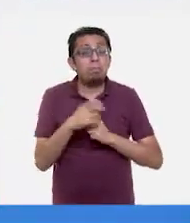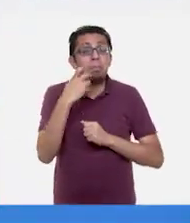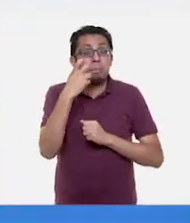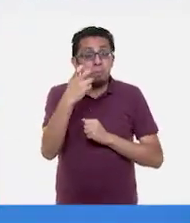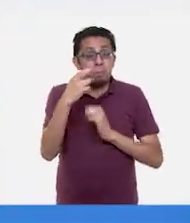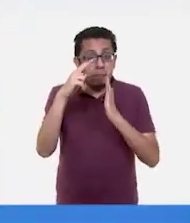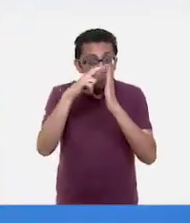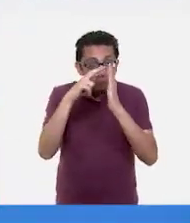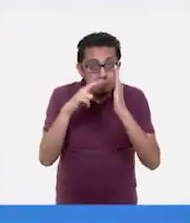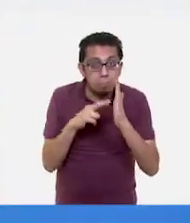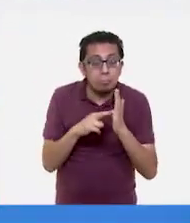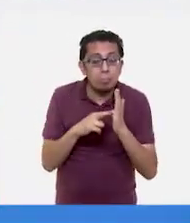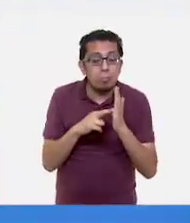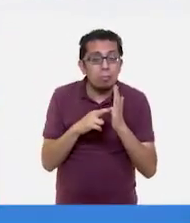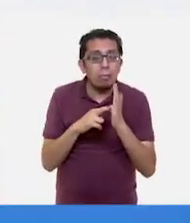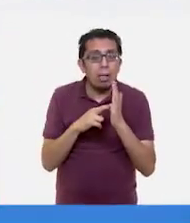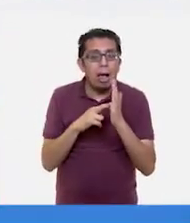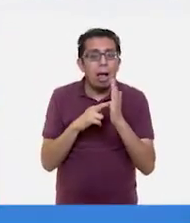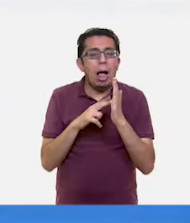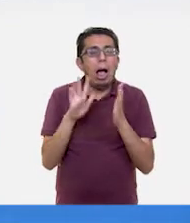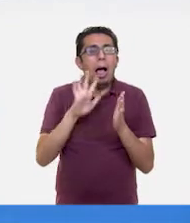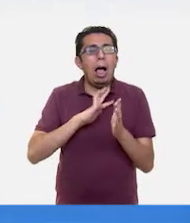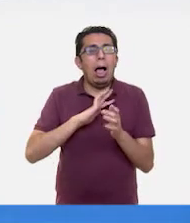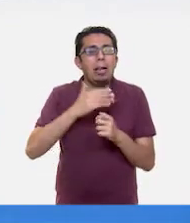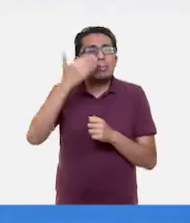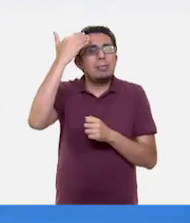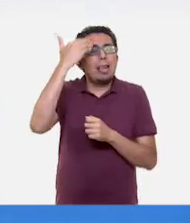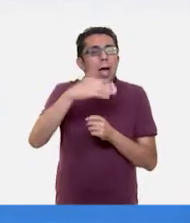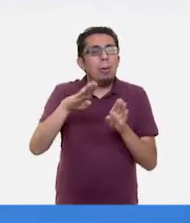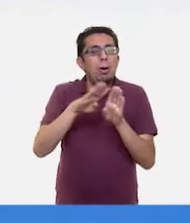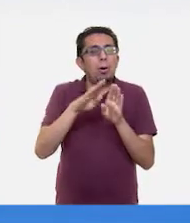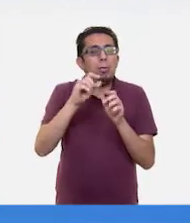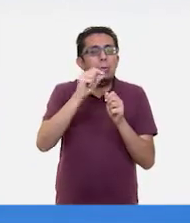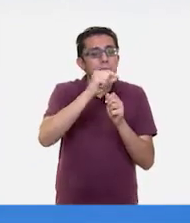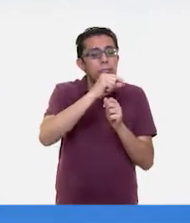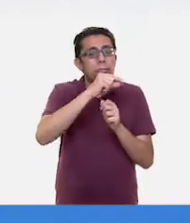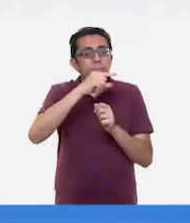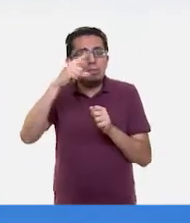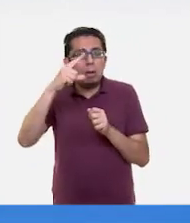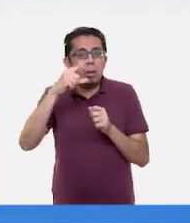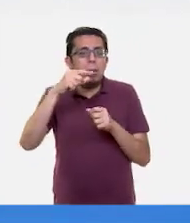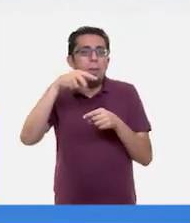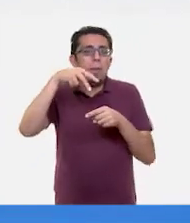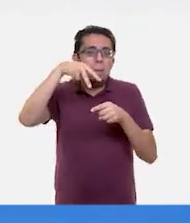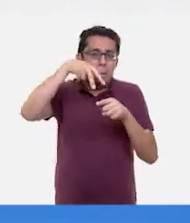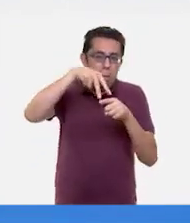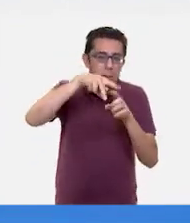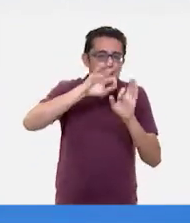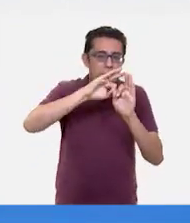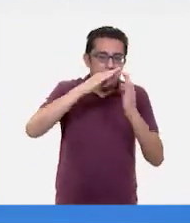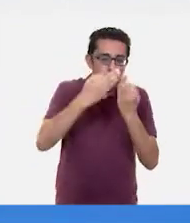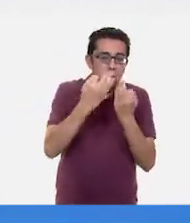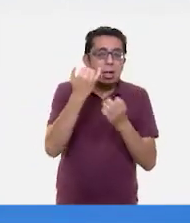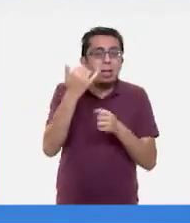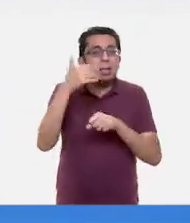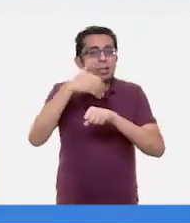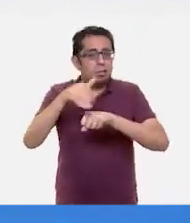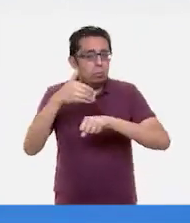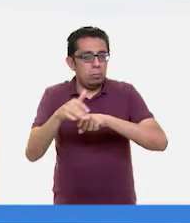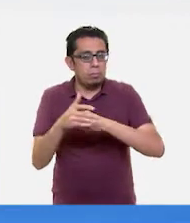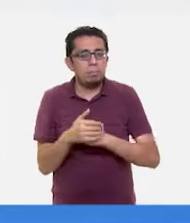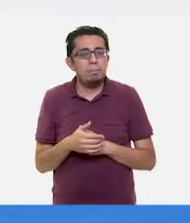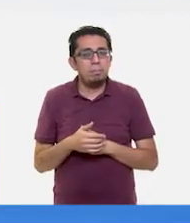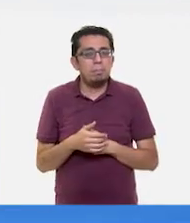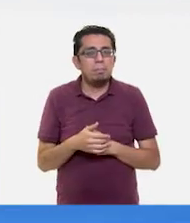identificar cuál es el tipo de progresión de la sucesión, tanto de figuras como numérica. Ahora bien,